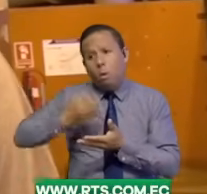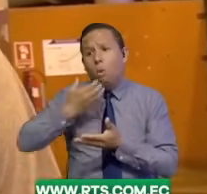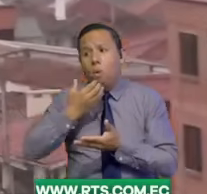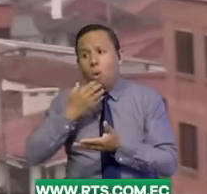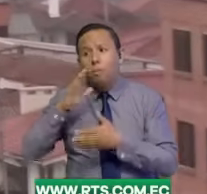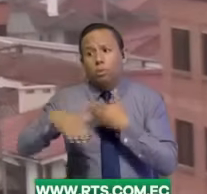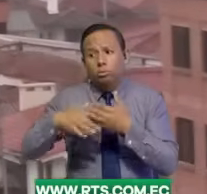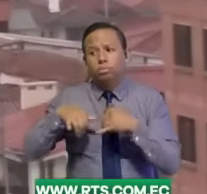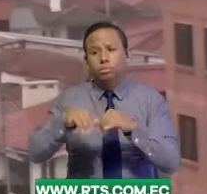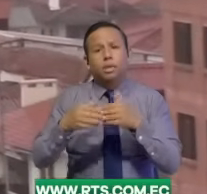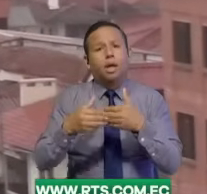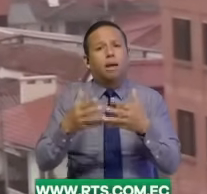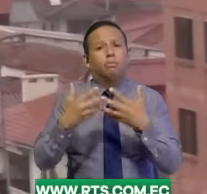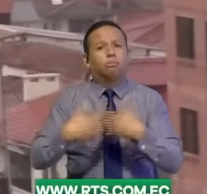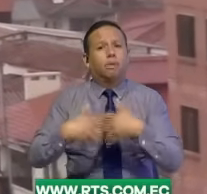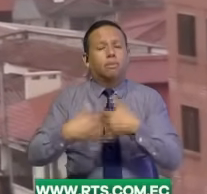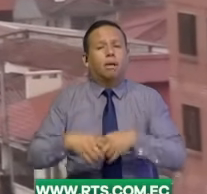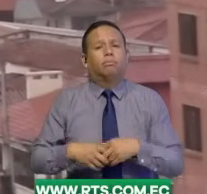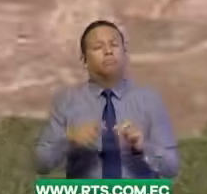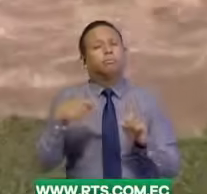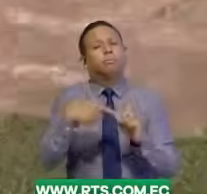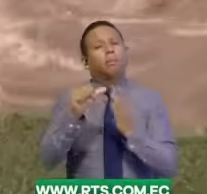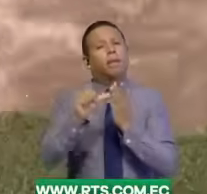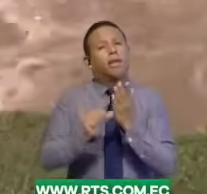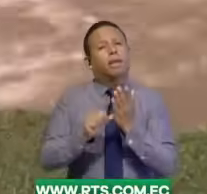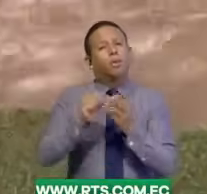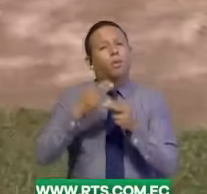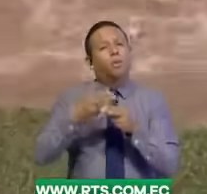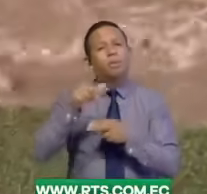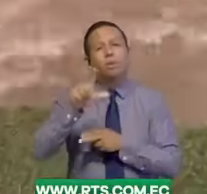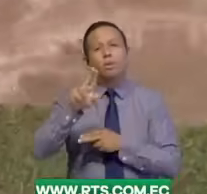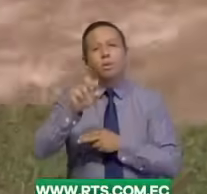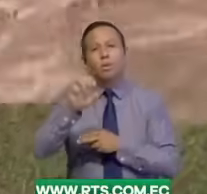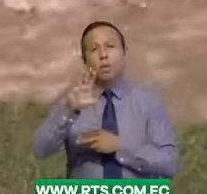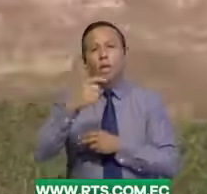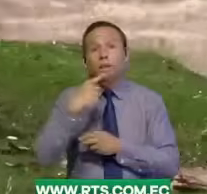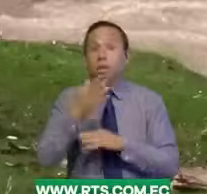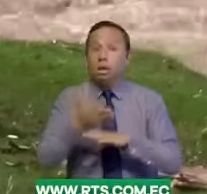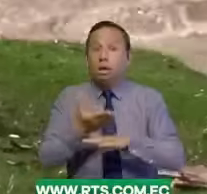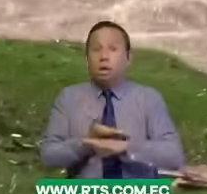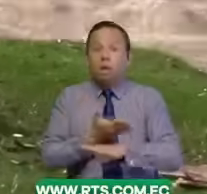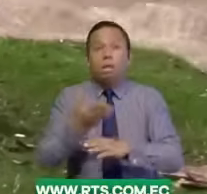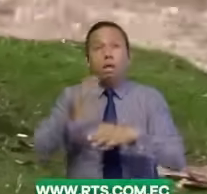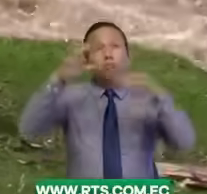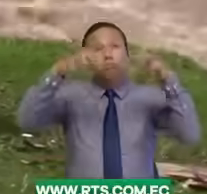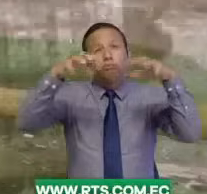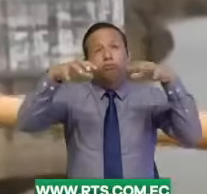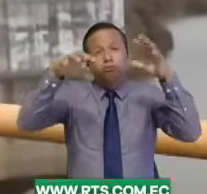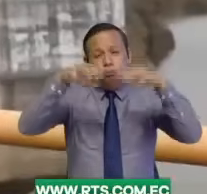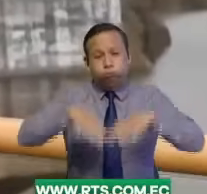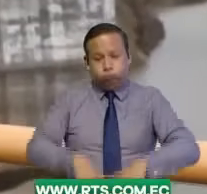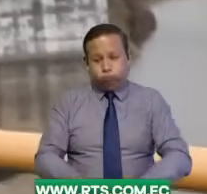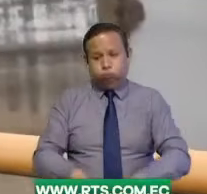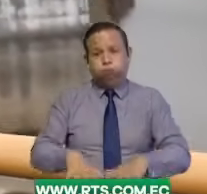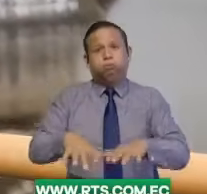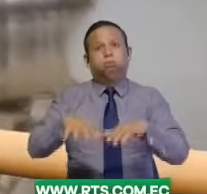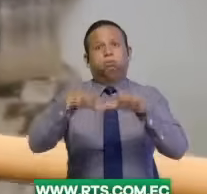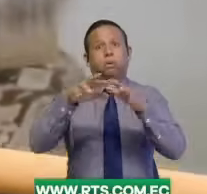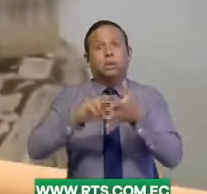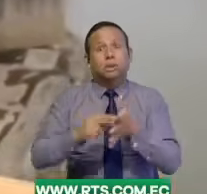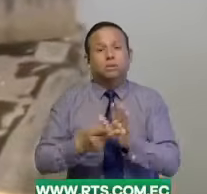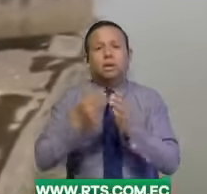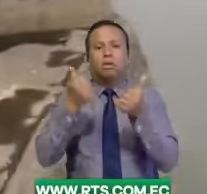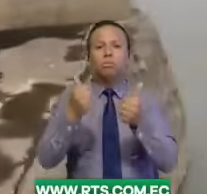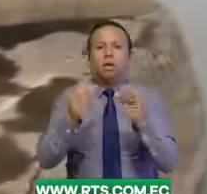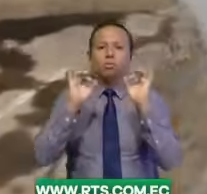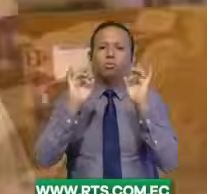a pasar. El ministro Roberto Luque informó que las condiciones climáticas favorables han permitido una recuperación muy significativa de las cotas y caudales del